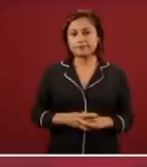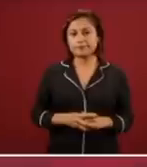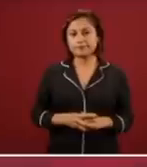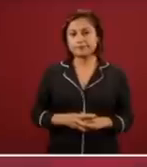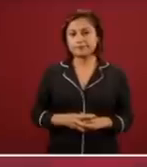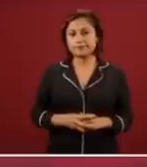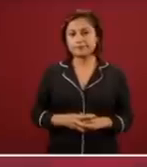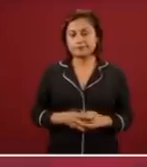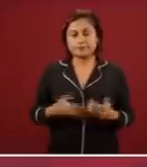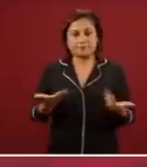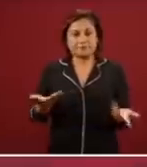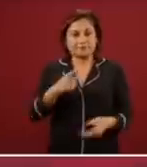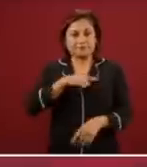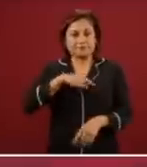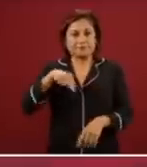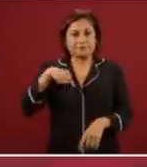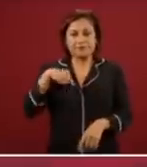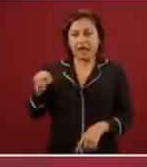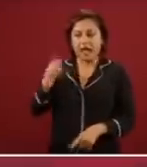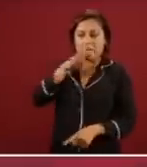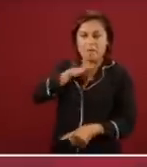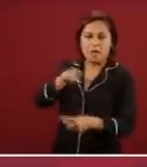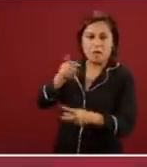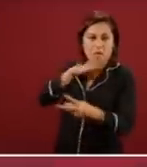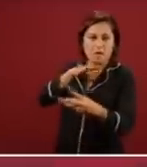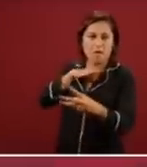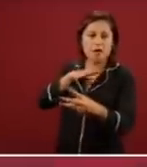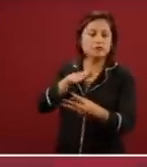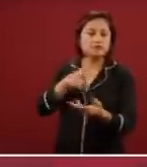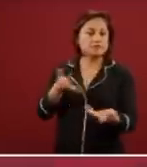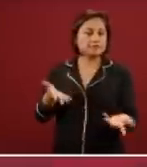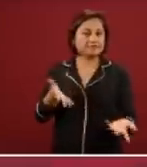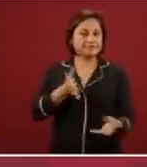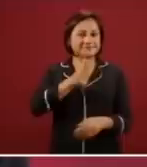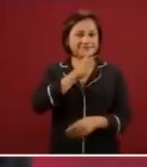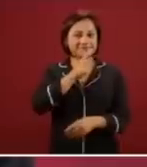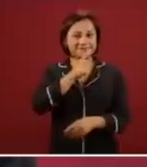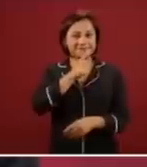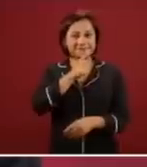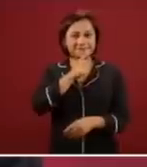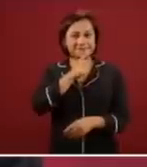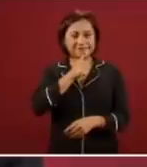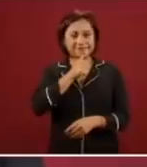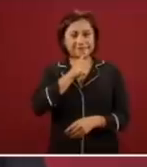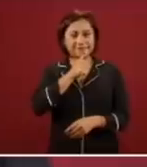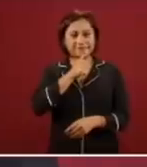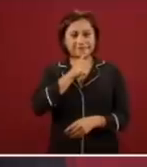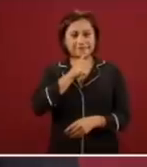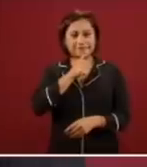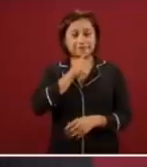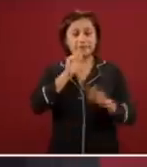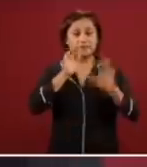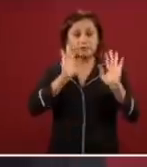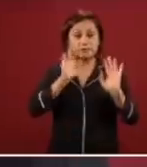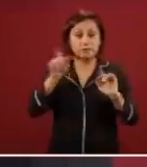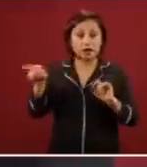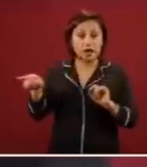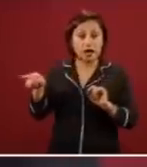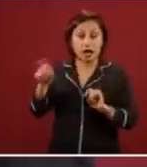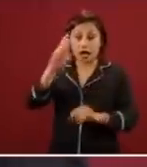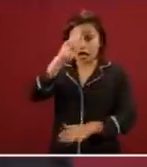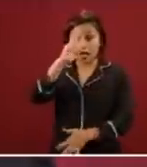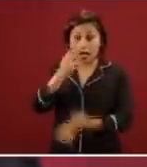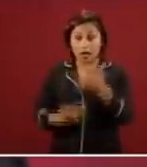ver mal a nadie. Pues, mientras no haya un delito, y